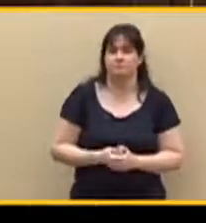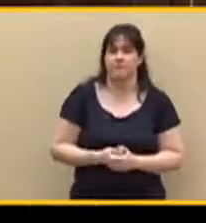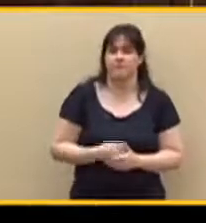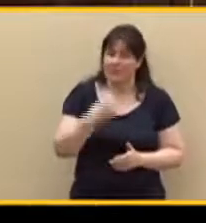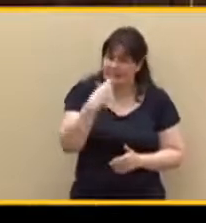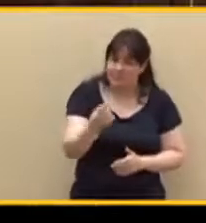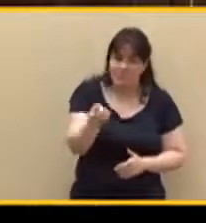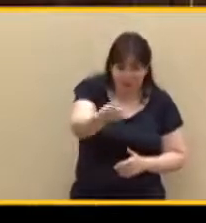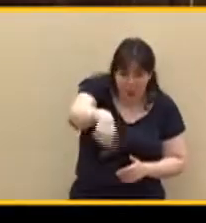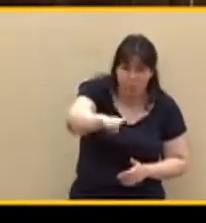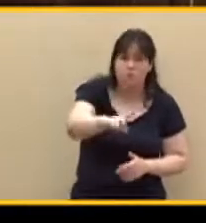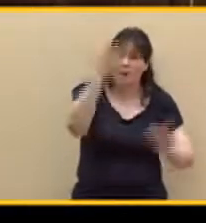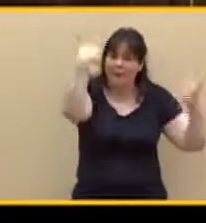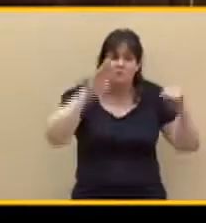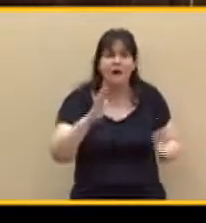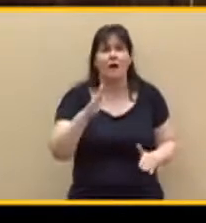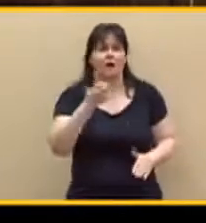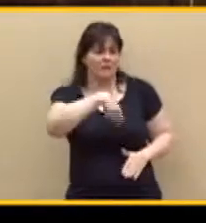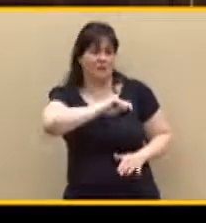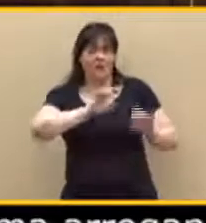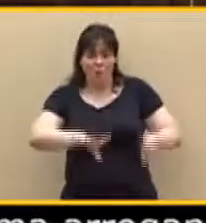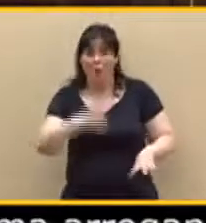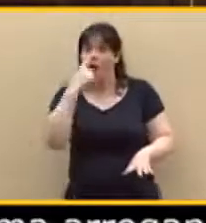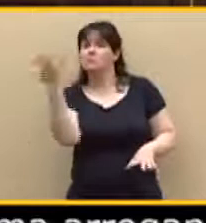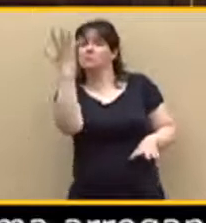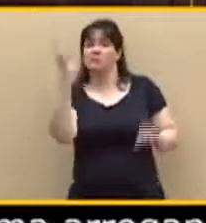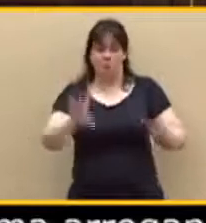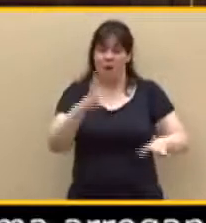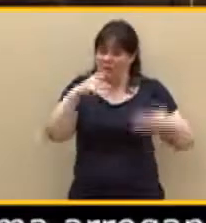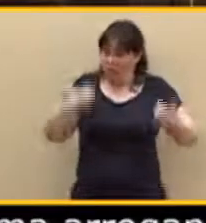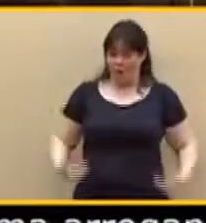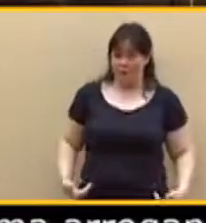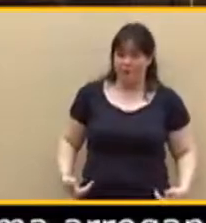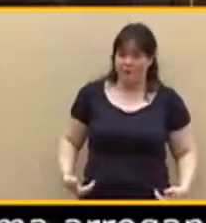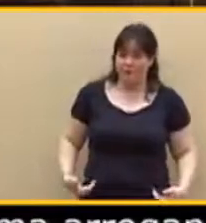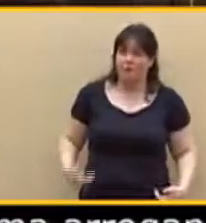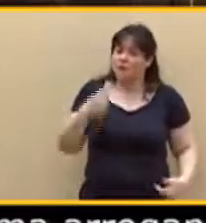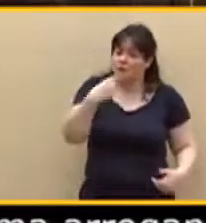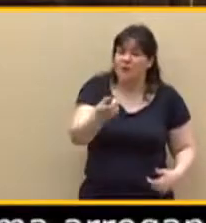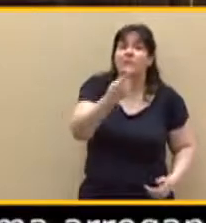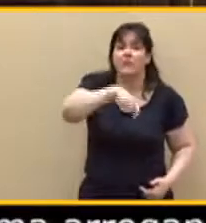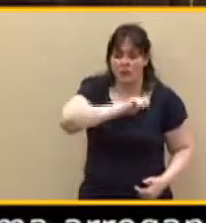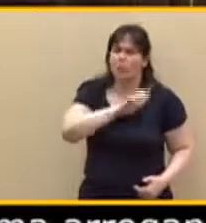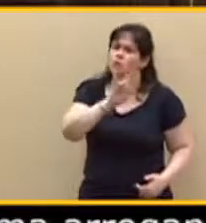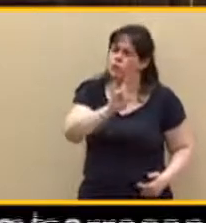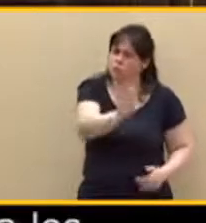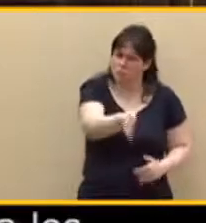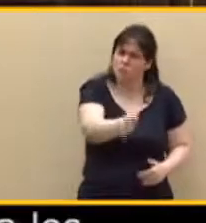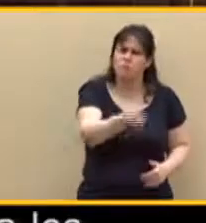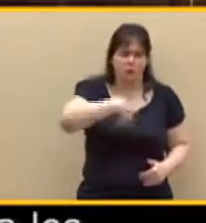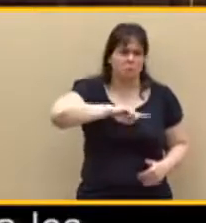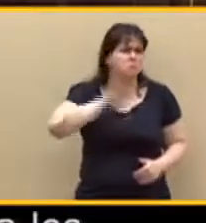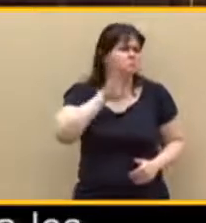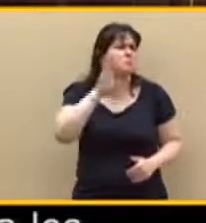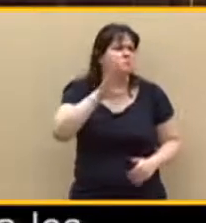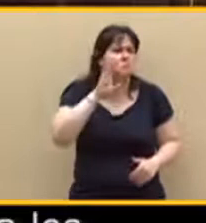tratan a España con la misma arrogancia que me están tratando a mí ahora y le dicen a los españoles, sí, es cierto, somos corruptos, ¿y qué problema